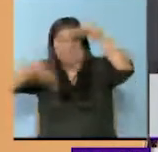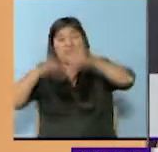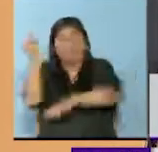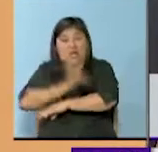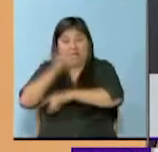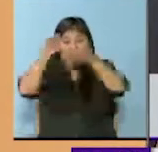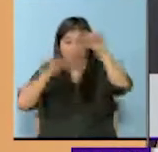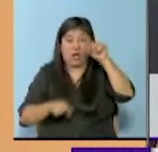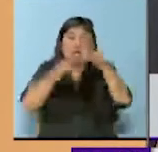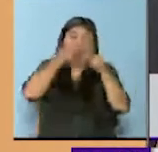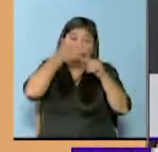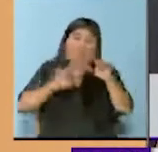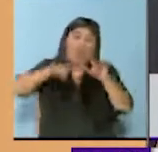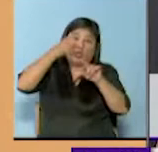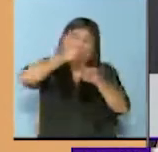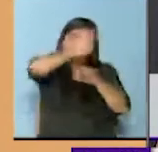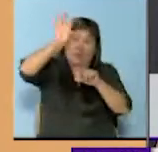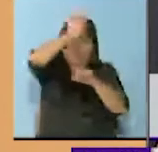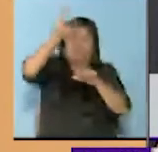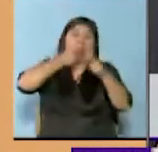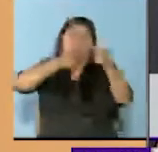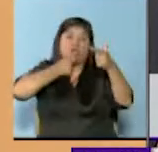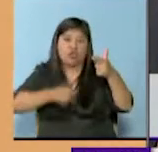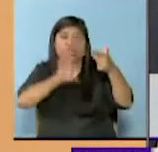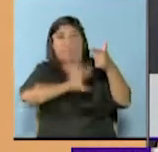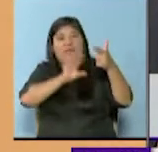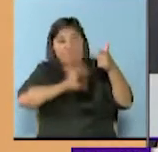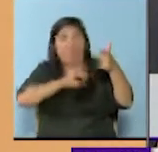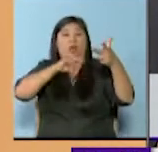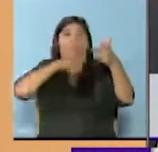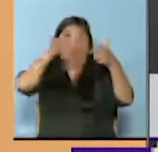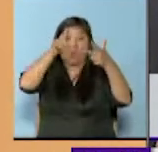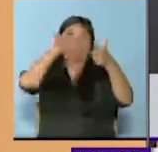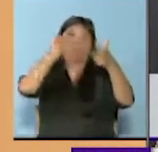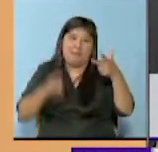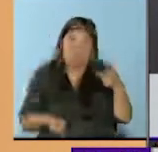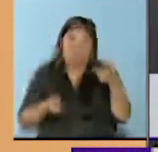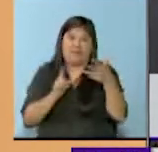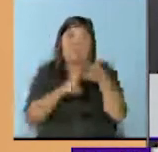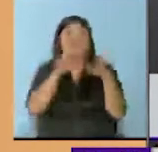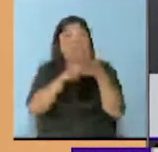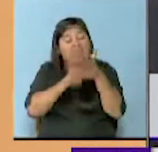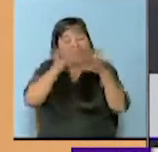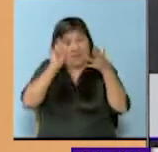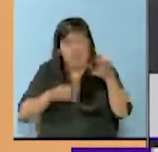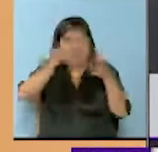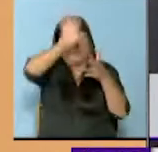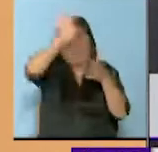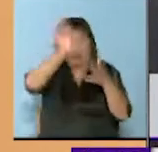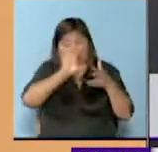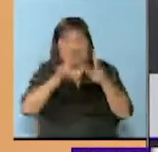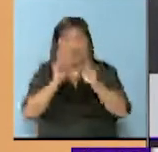Mendoza, Catamarca, Salta y Jujuy también fueron contempladas. Esto significó para nuestra